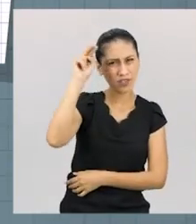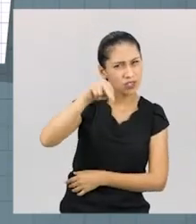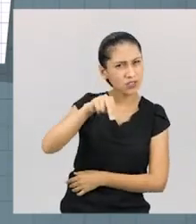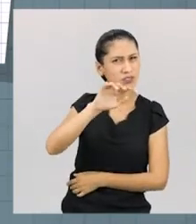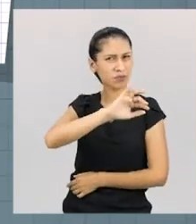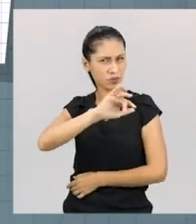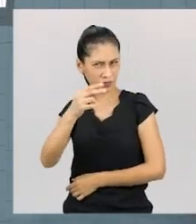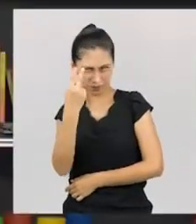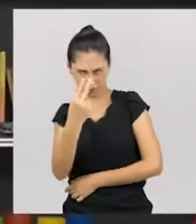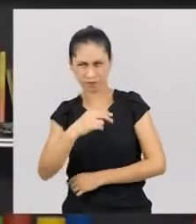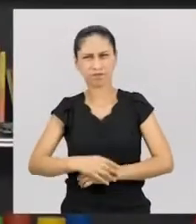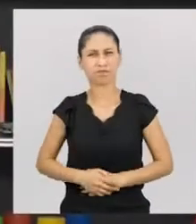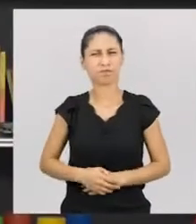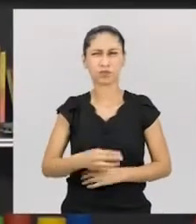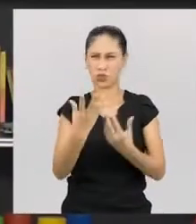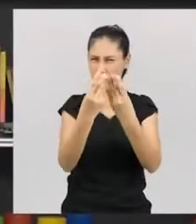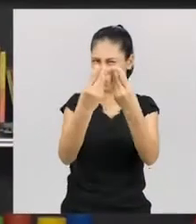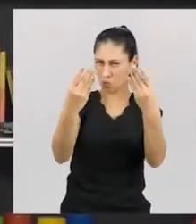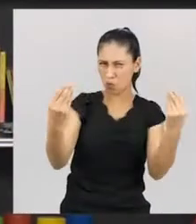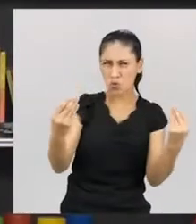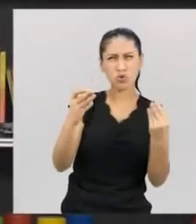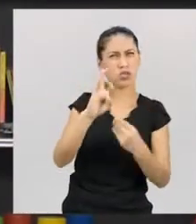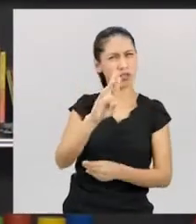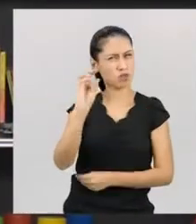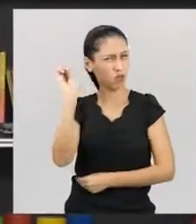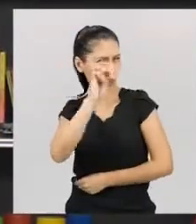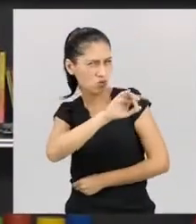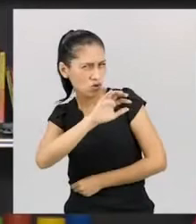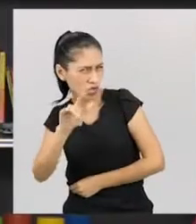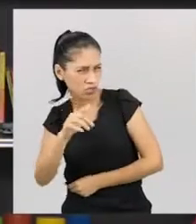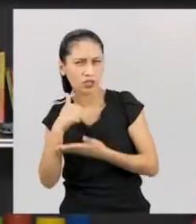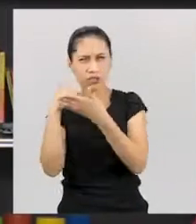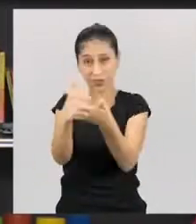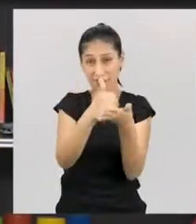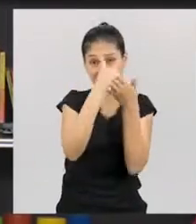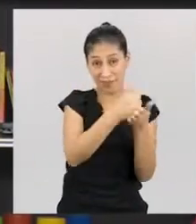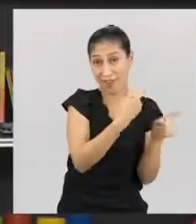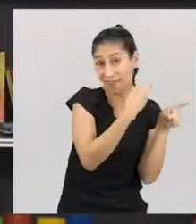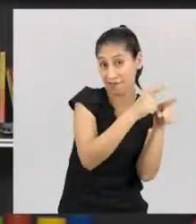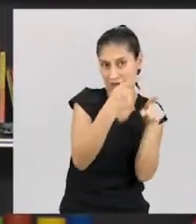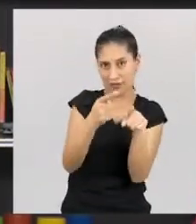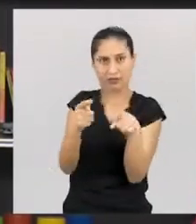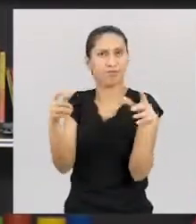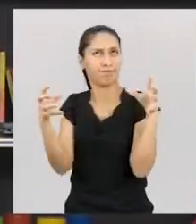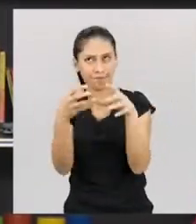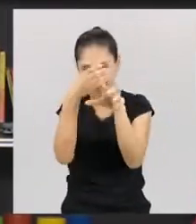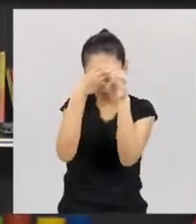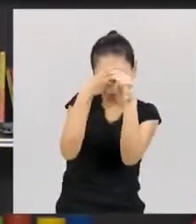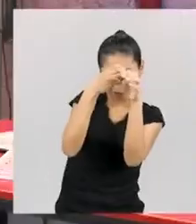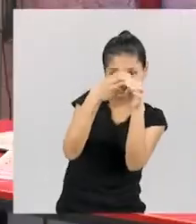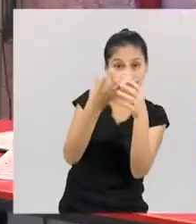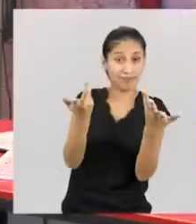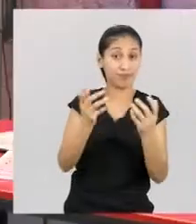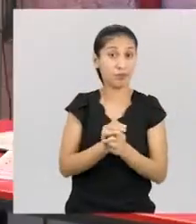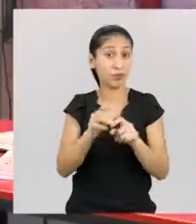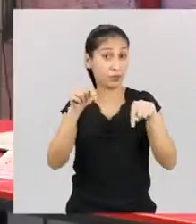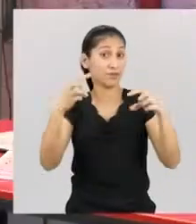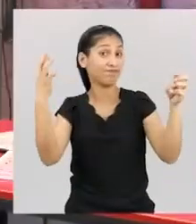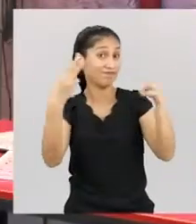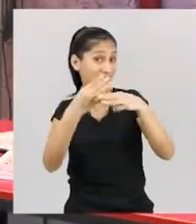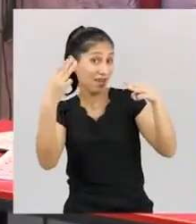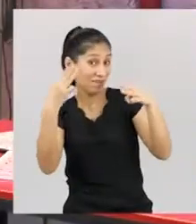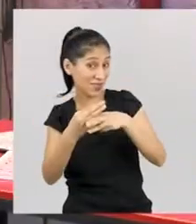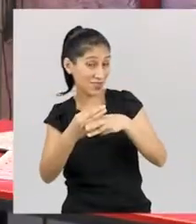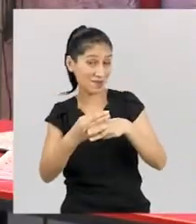simple de un capital. Y como muchas fórmulas más que nos sirven en muchos campos del conocimiento. Por eso